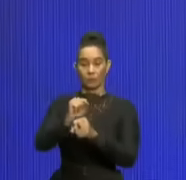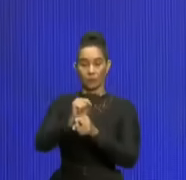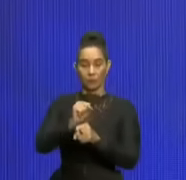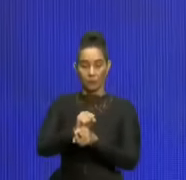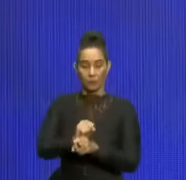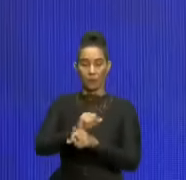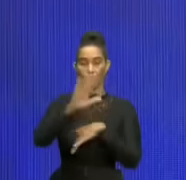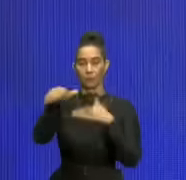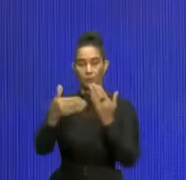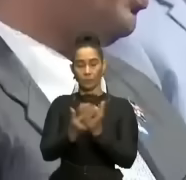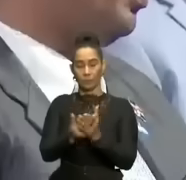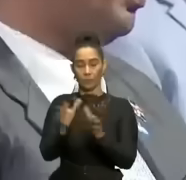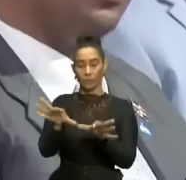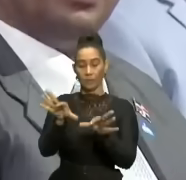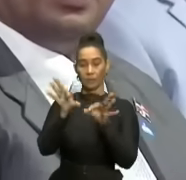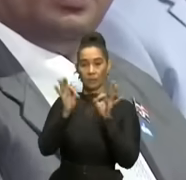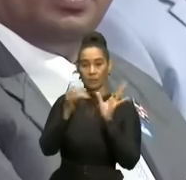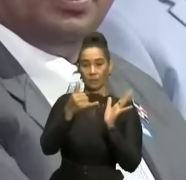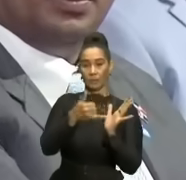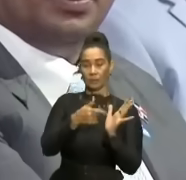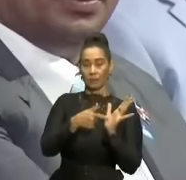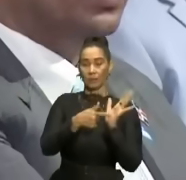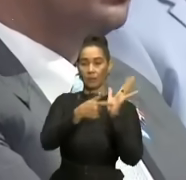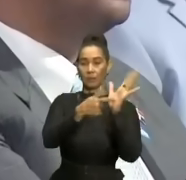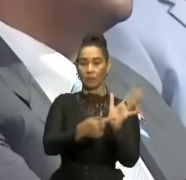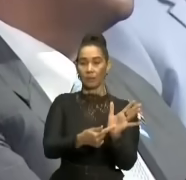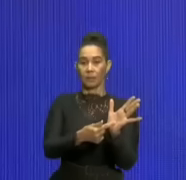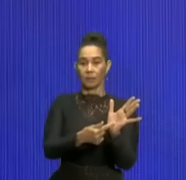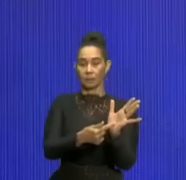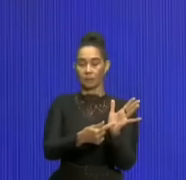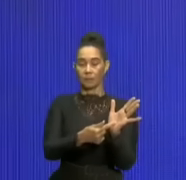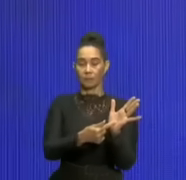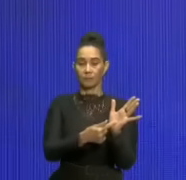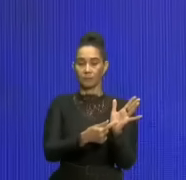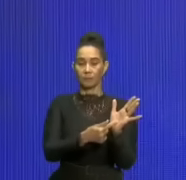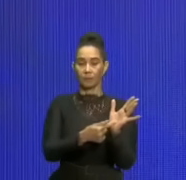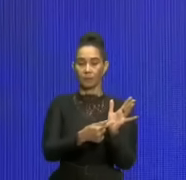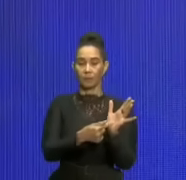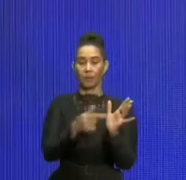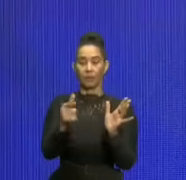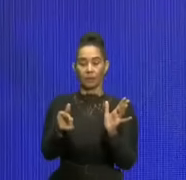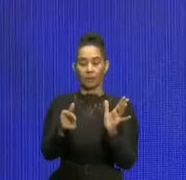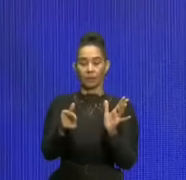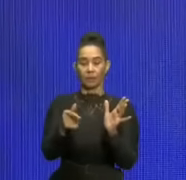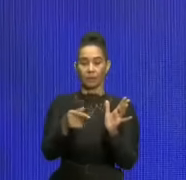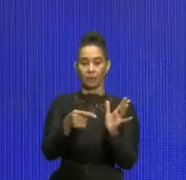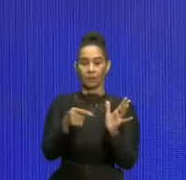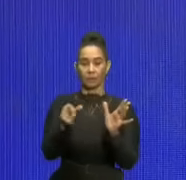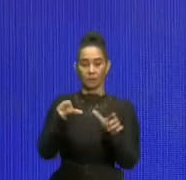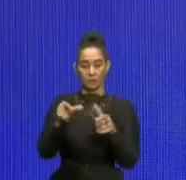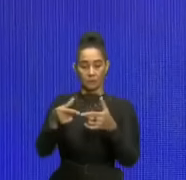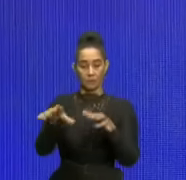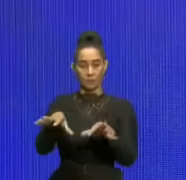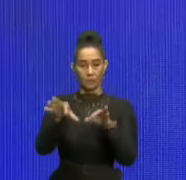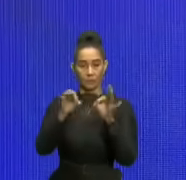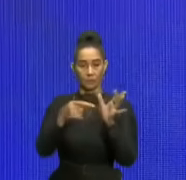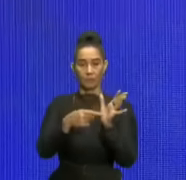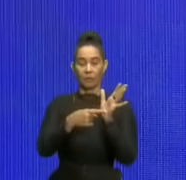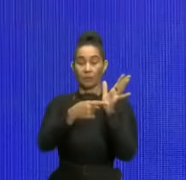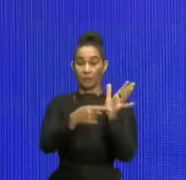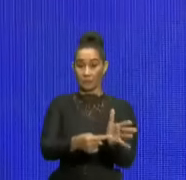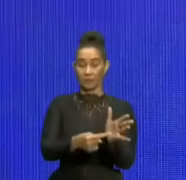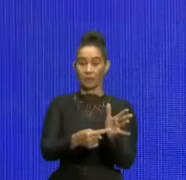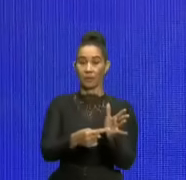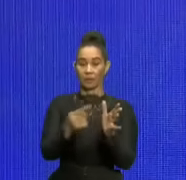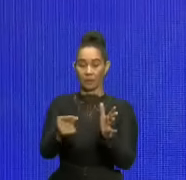que hacen las labores, se les va a hacer se le va a